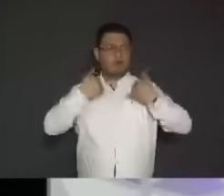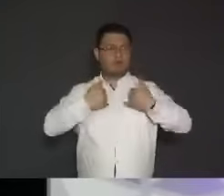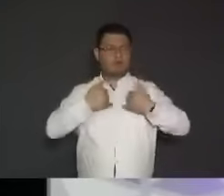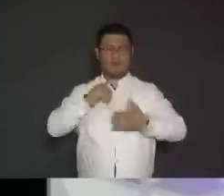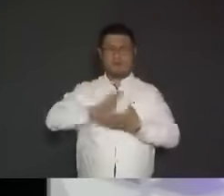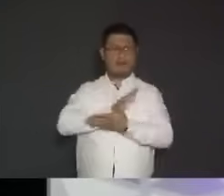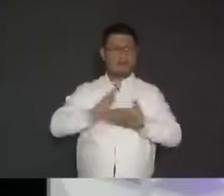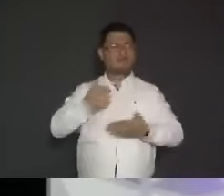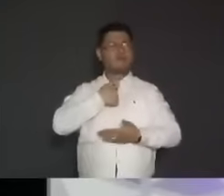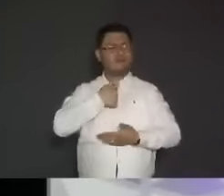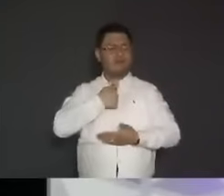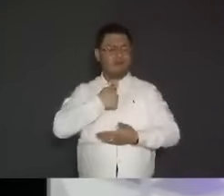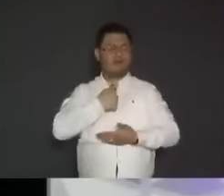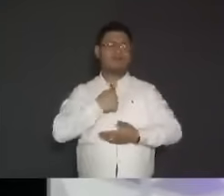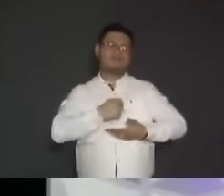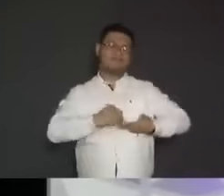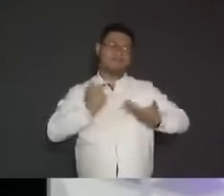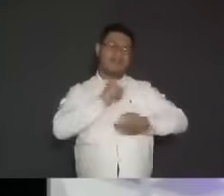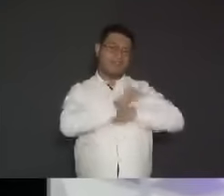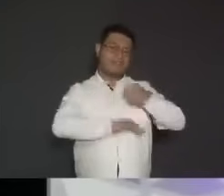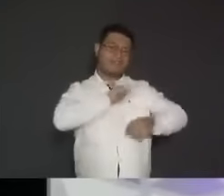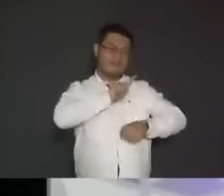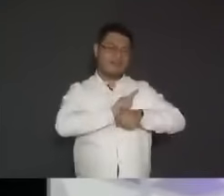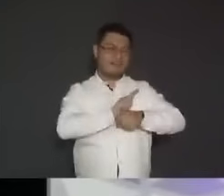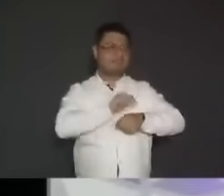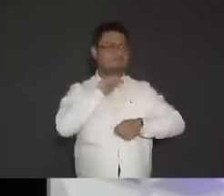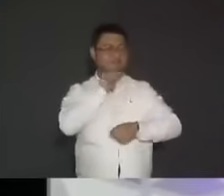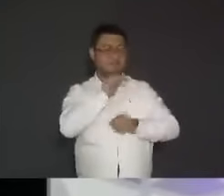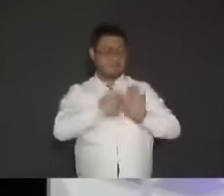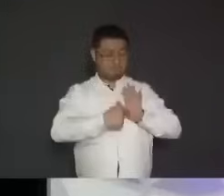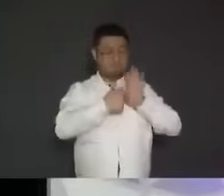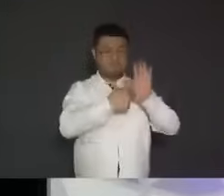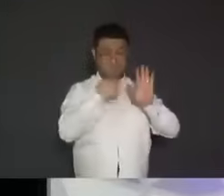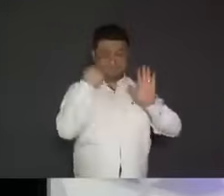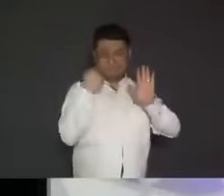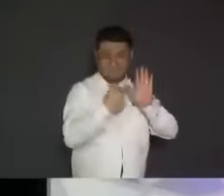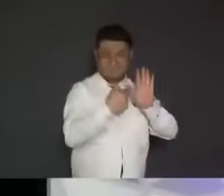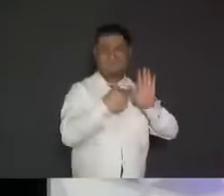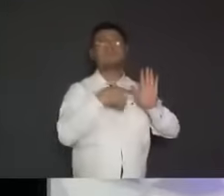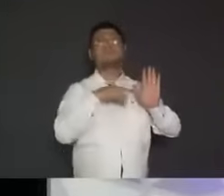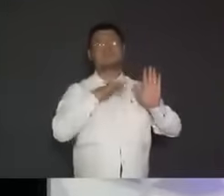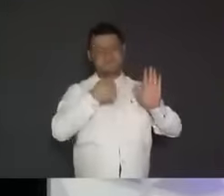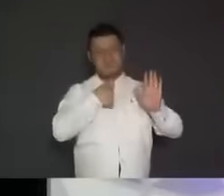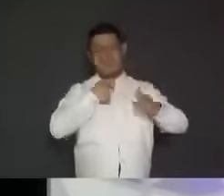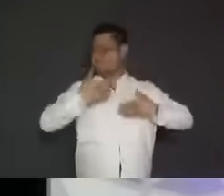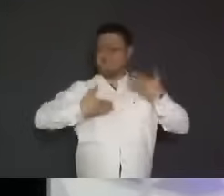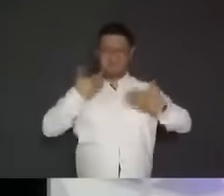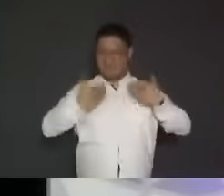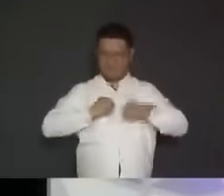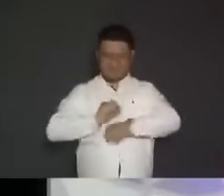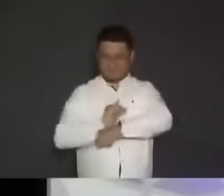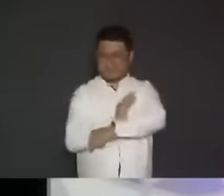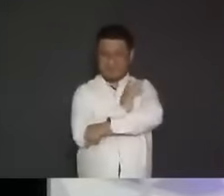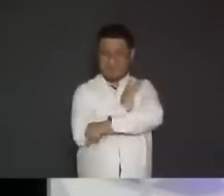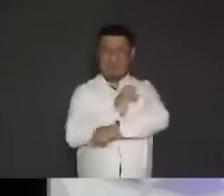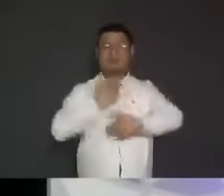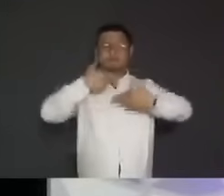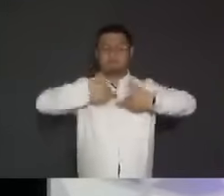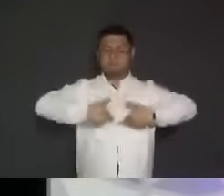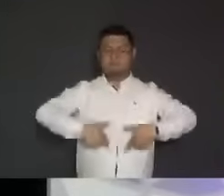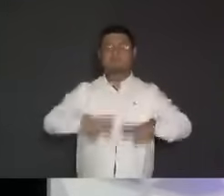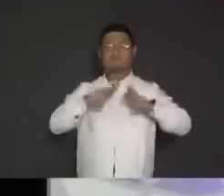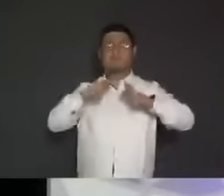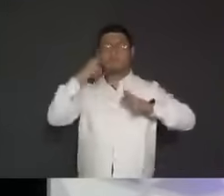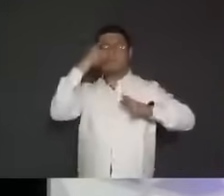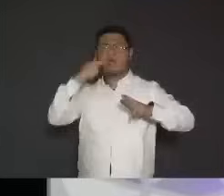mascota. Se llama Orejita. Me llena de alegría poder estar hoy aquí, representando a todas aquellas